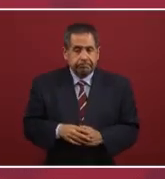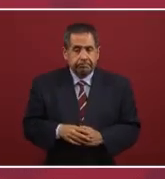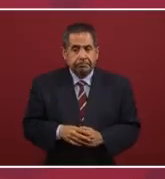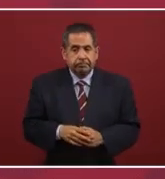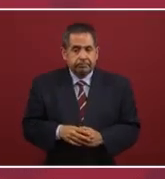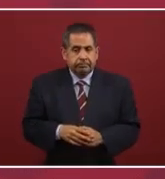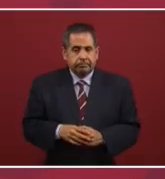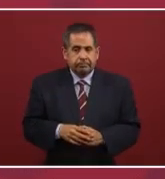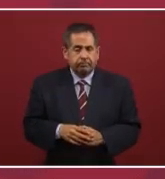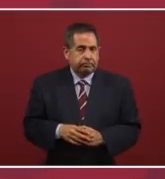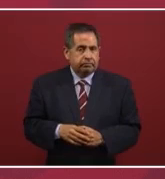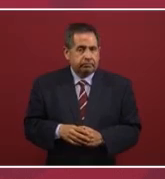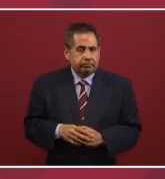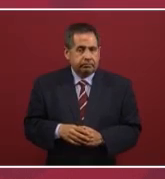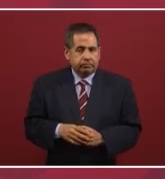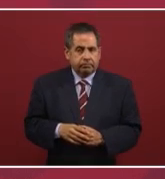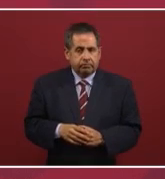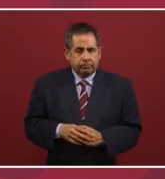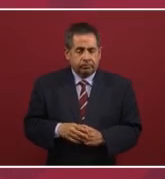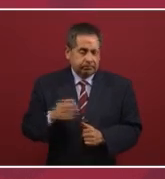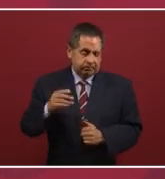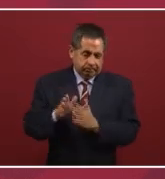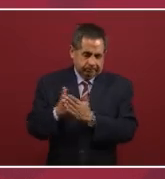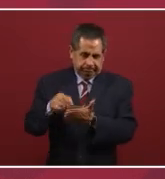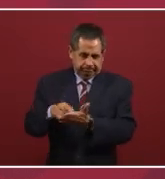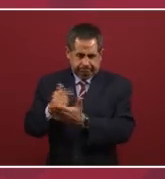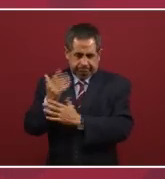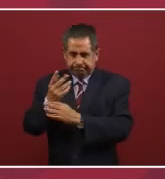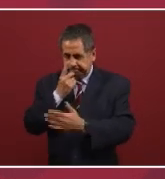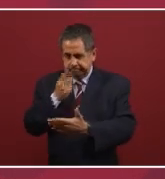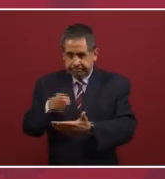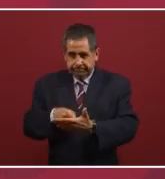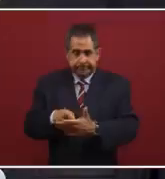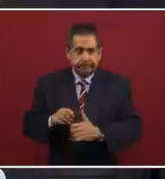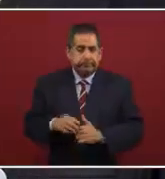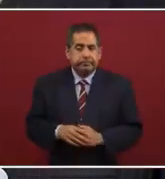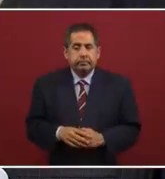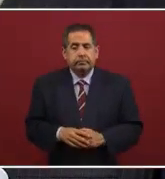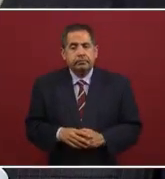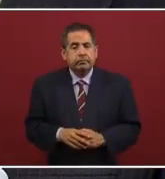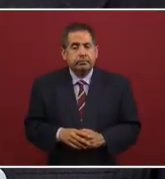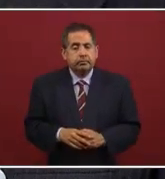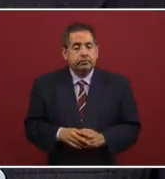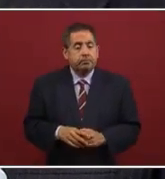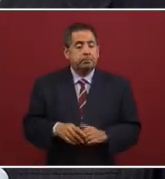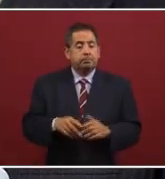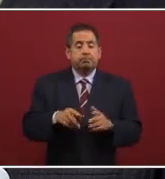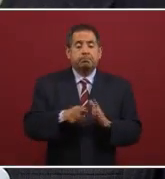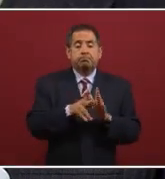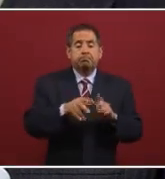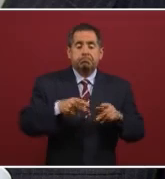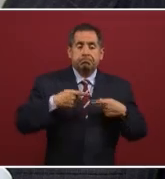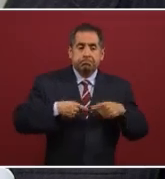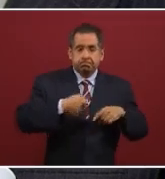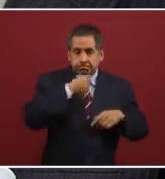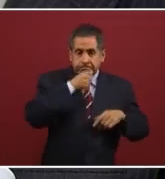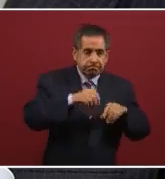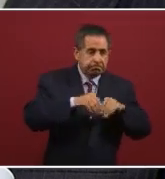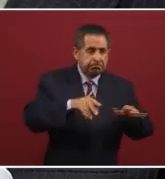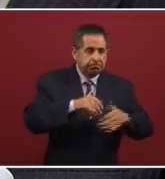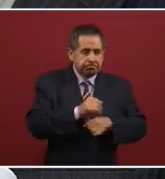se dice en ese libro, que el periodismo